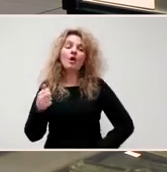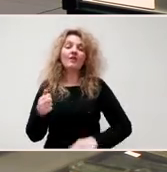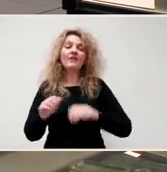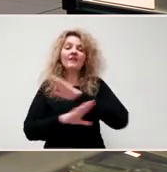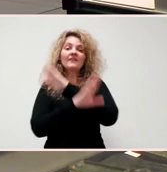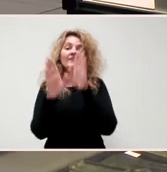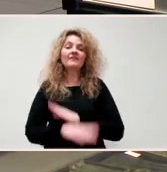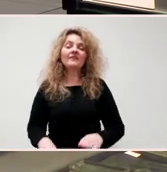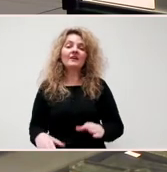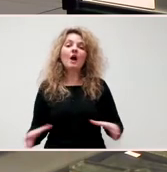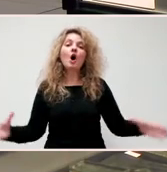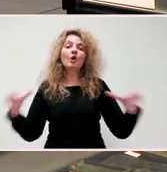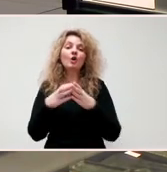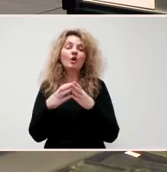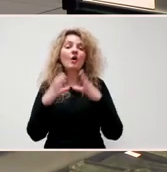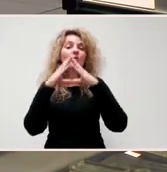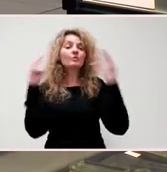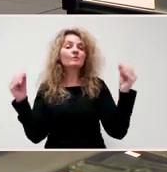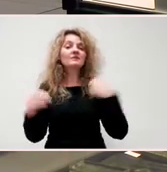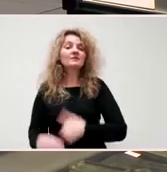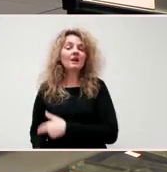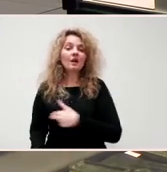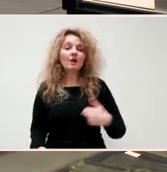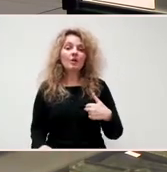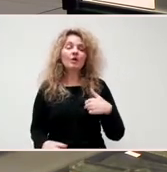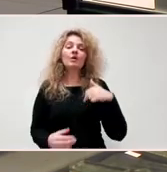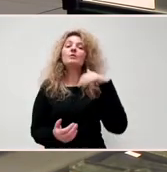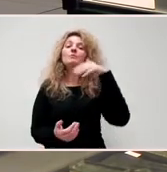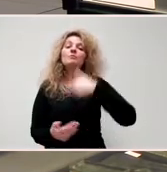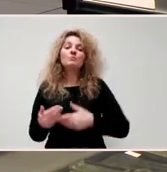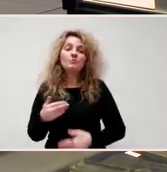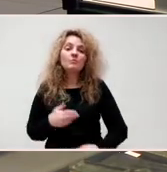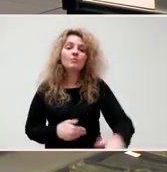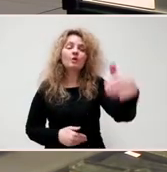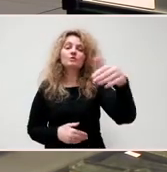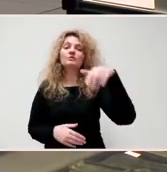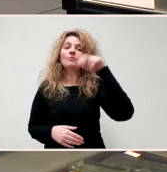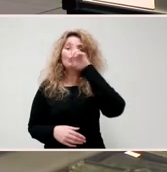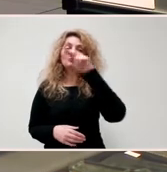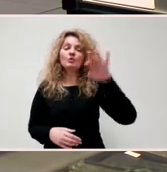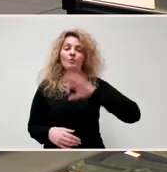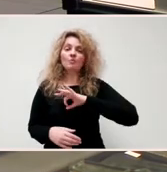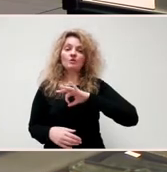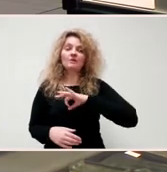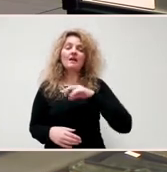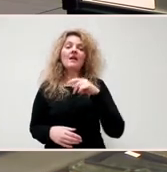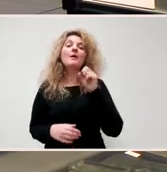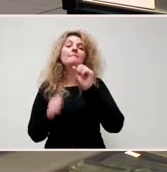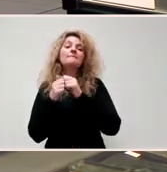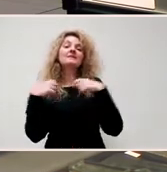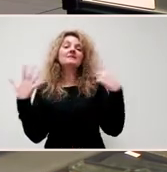final na colección da Universidade de Santiago de Compostela e que vamos a ter aquí no museo entre o